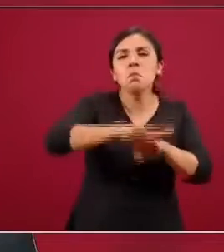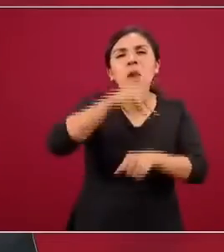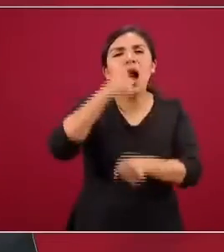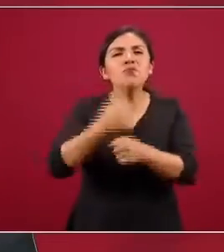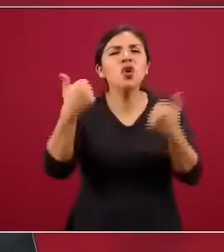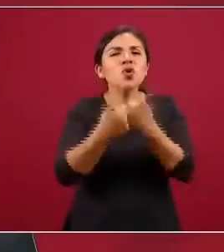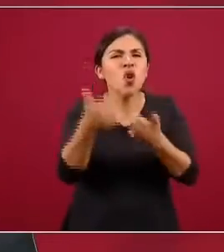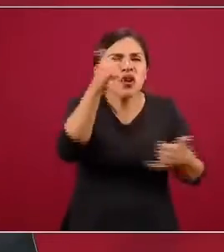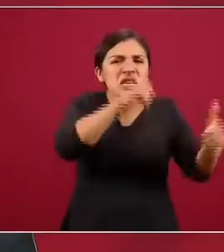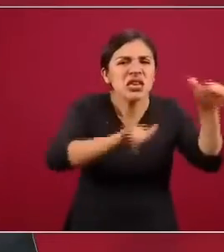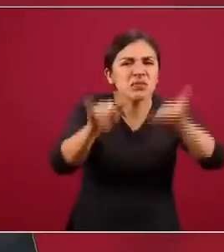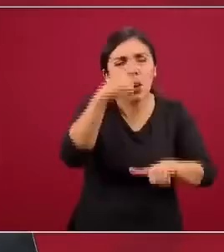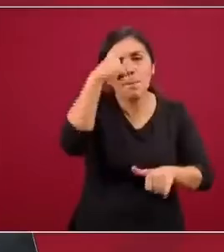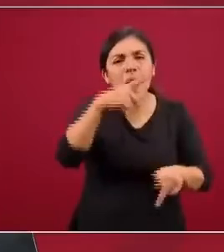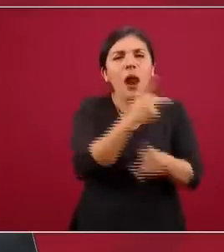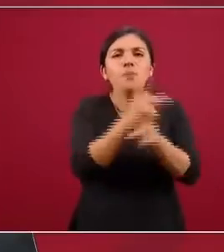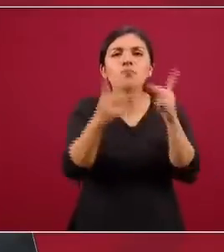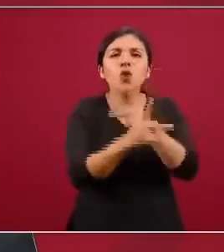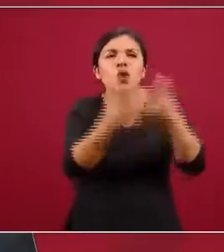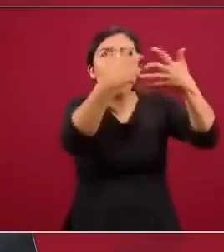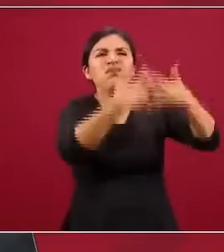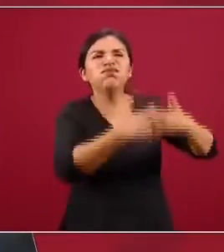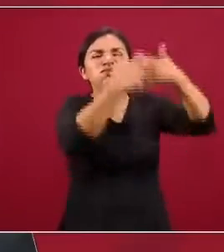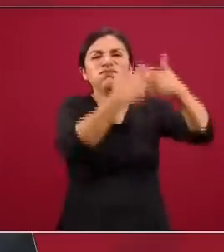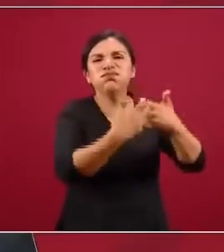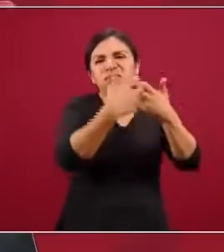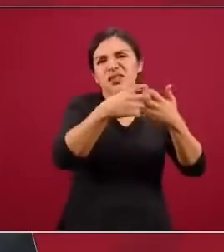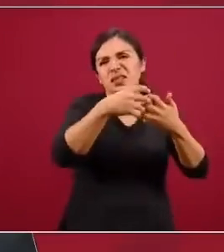químicos, de los productos industrializados.